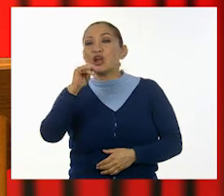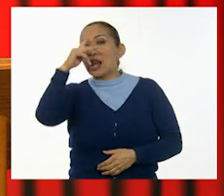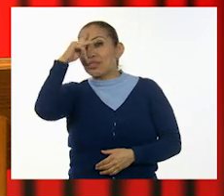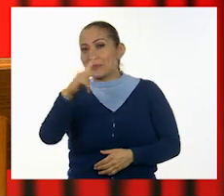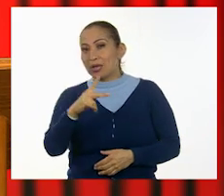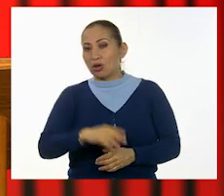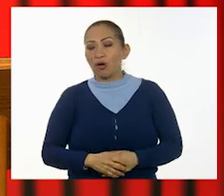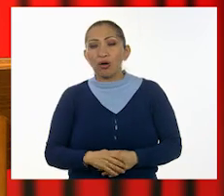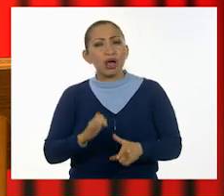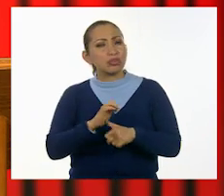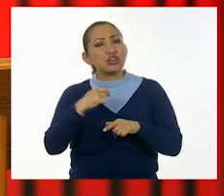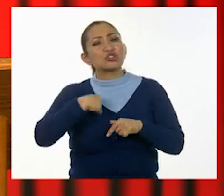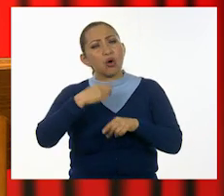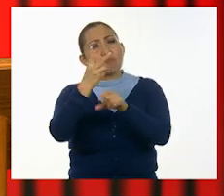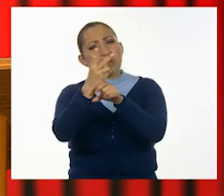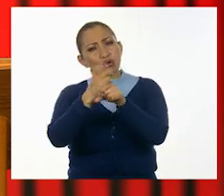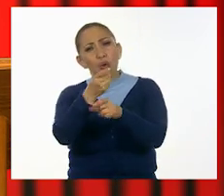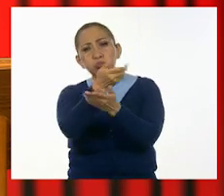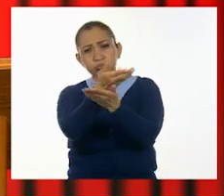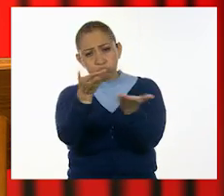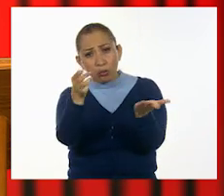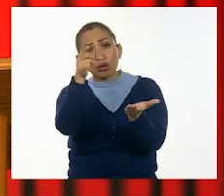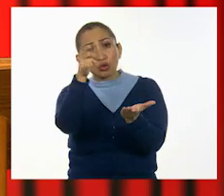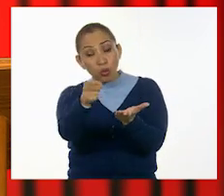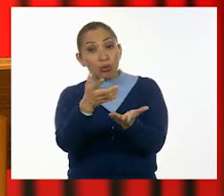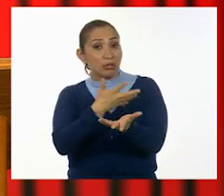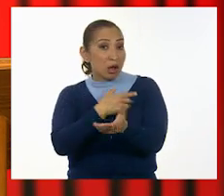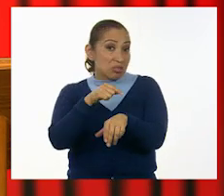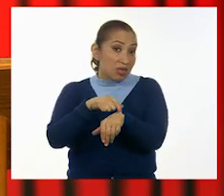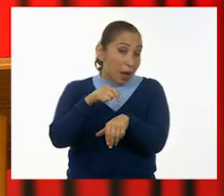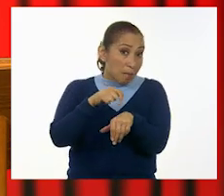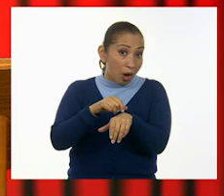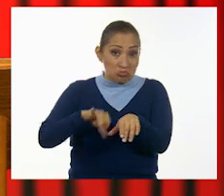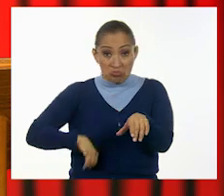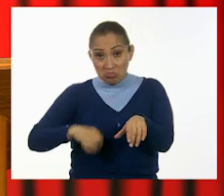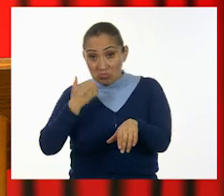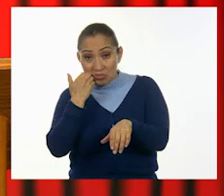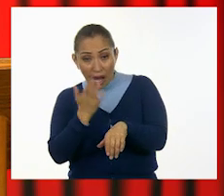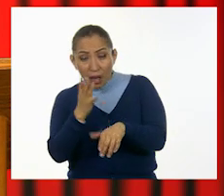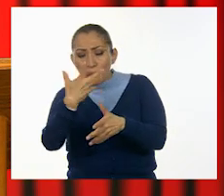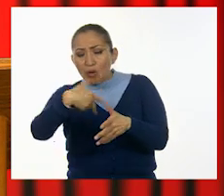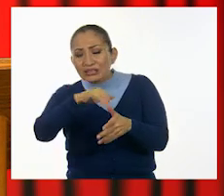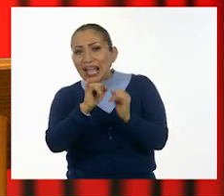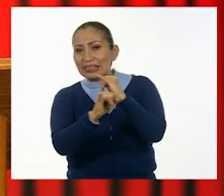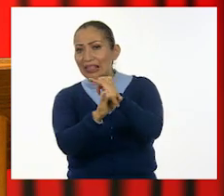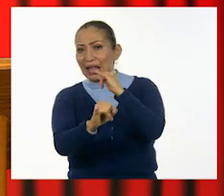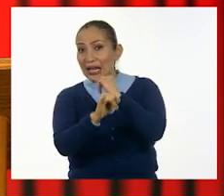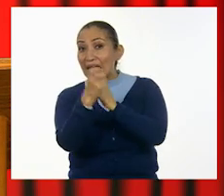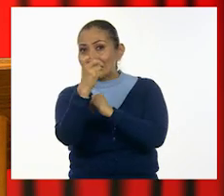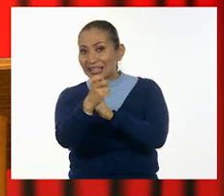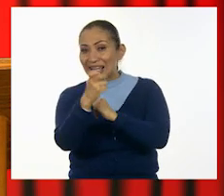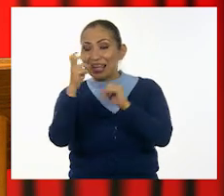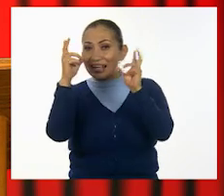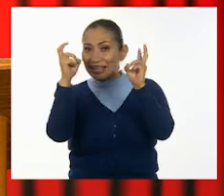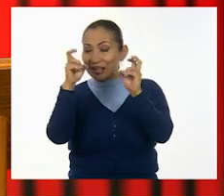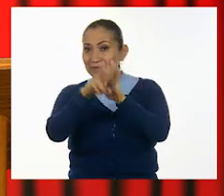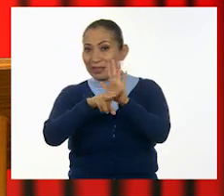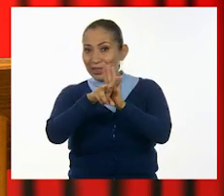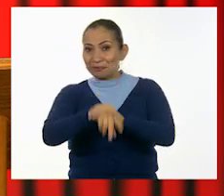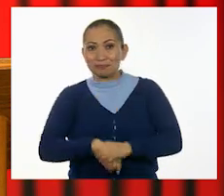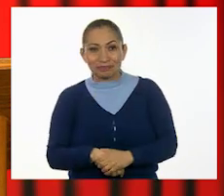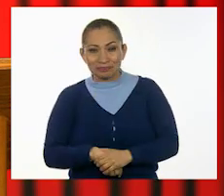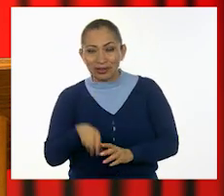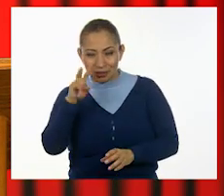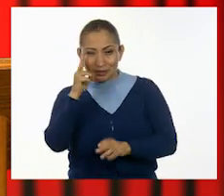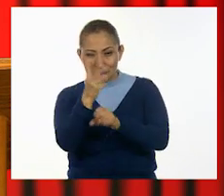mexicana. Entonces yo los invito a ustedes a que si tienen tiempo e interés, busquen en internet ese programa. Y